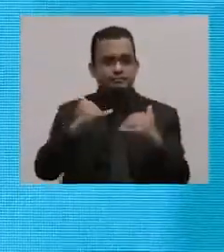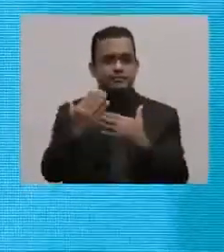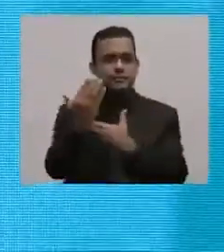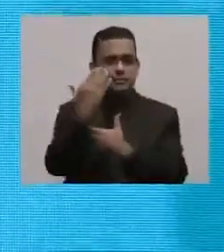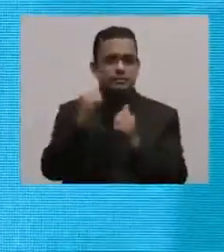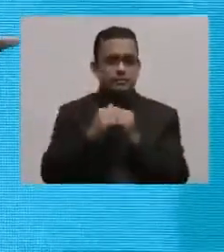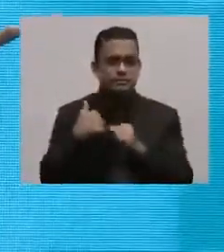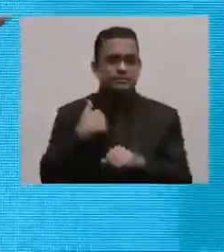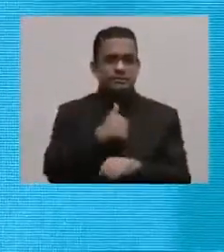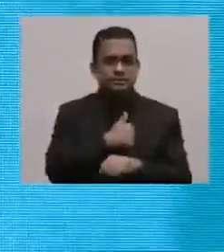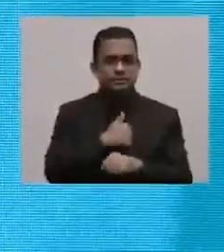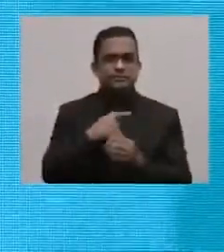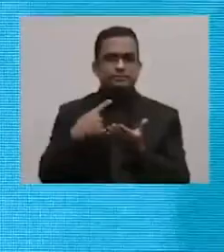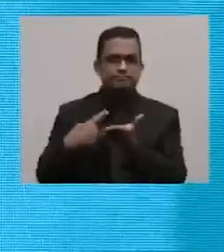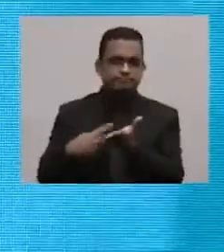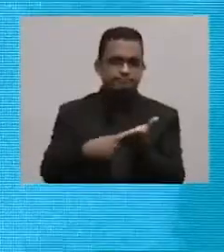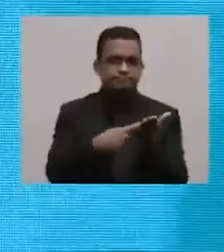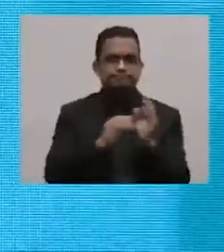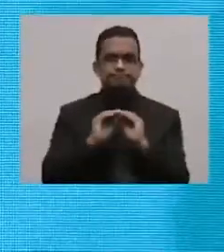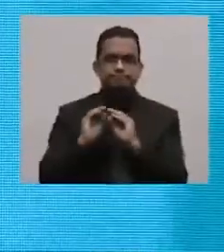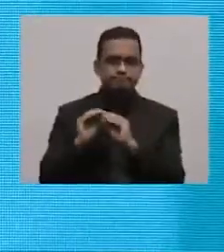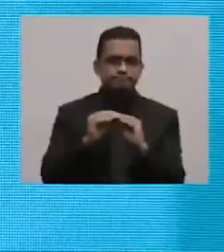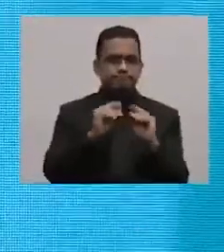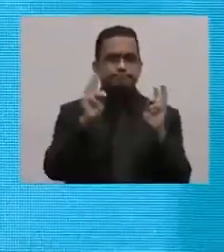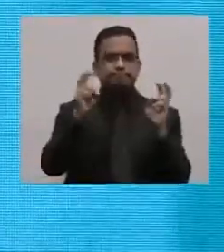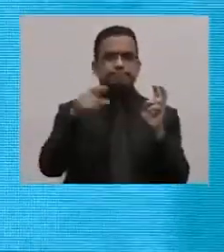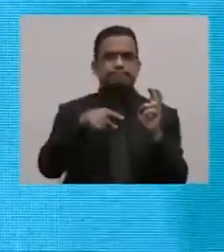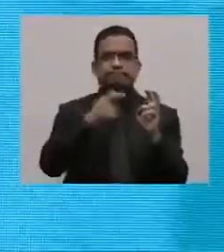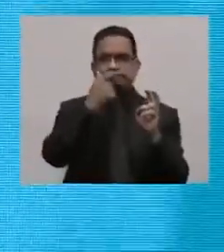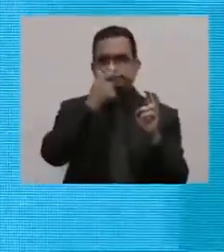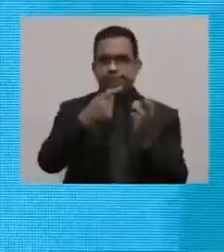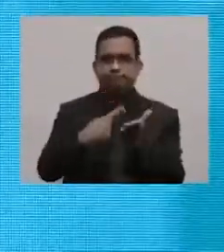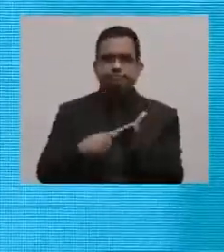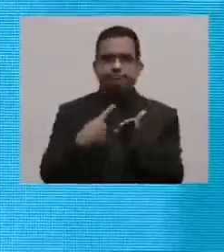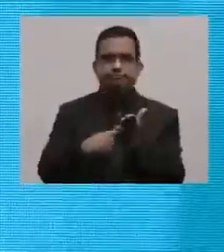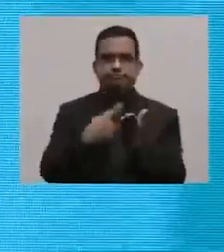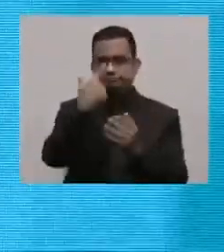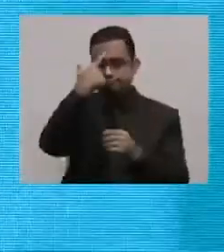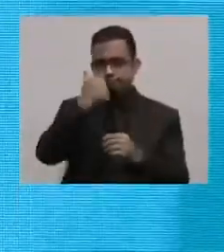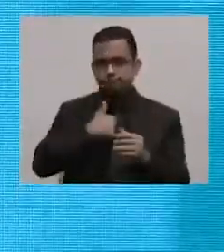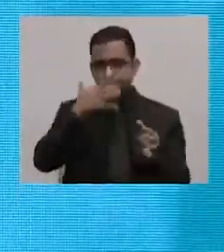aquí con nosotros para discutir este tema de interés, libertad de